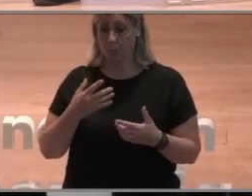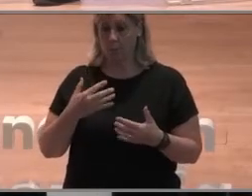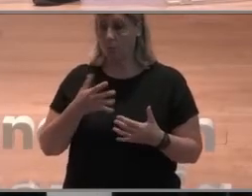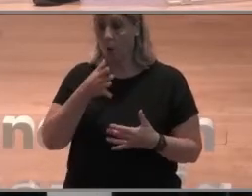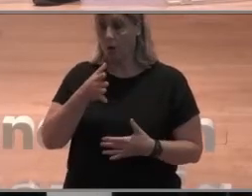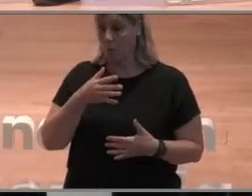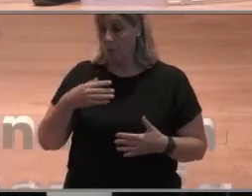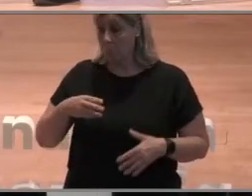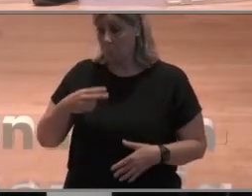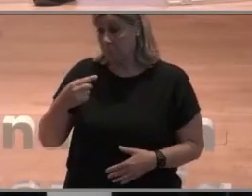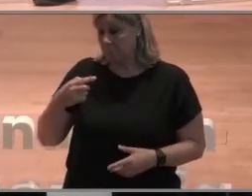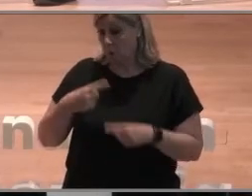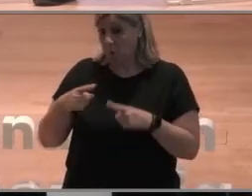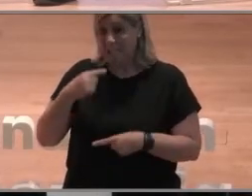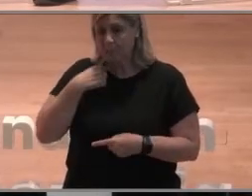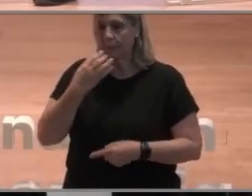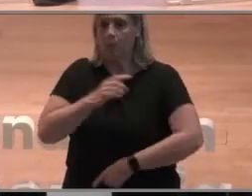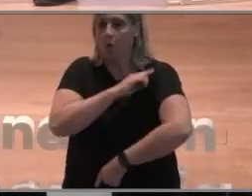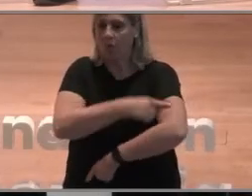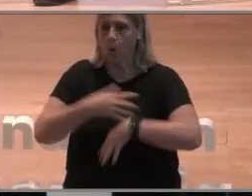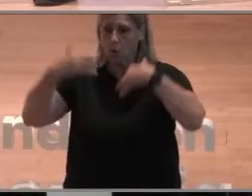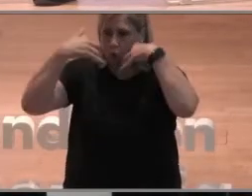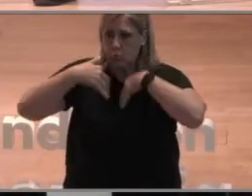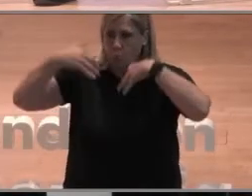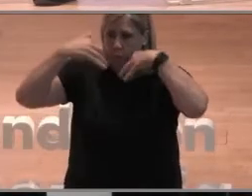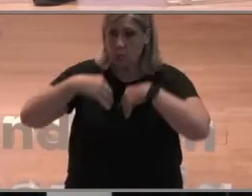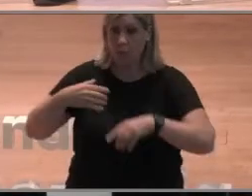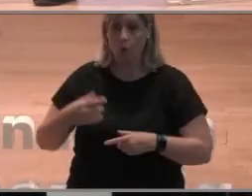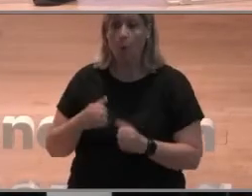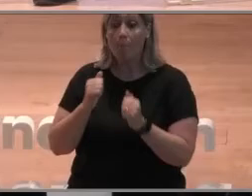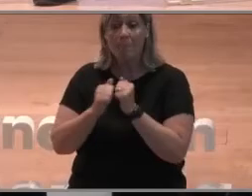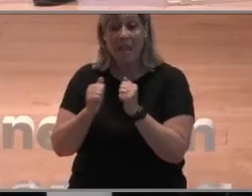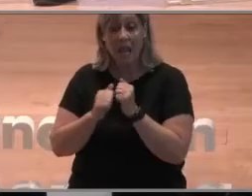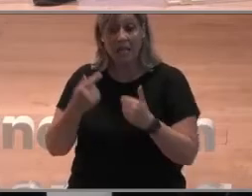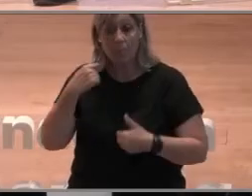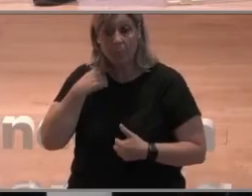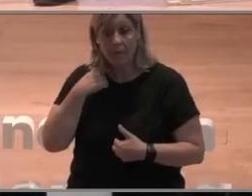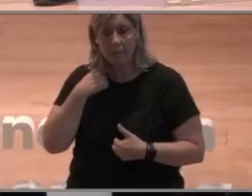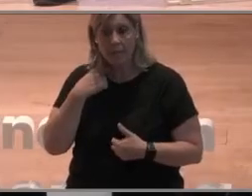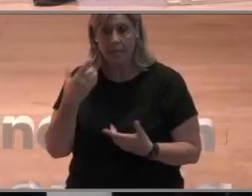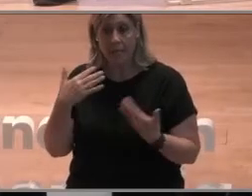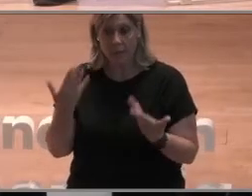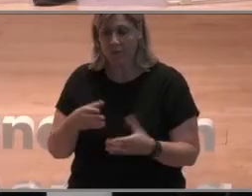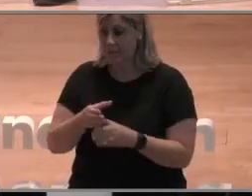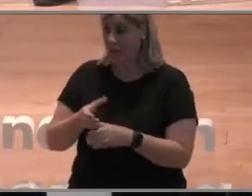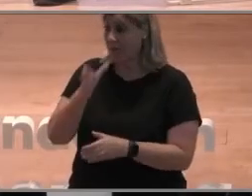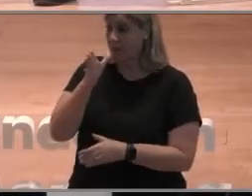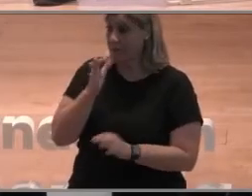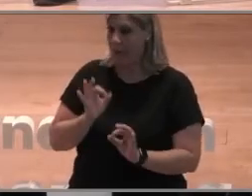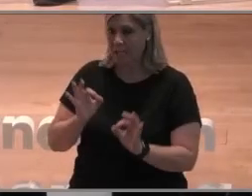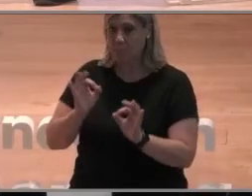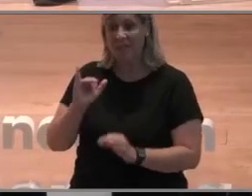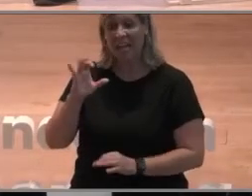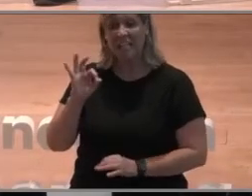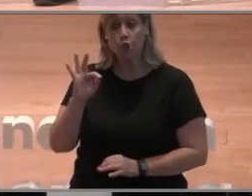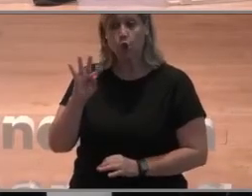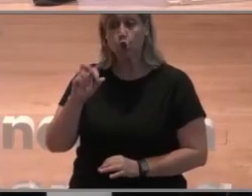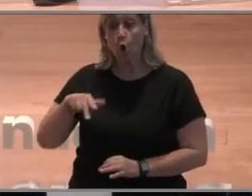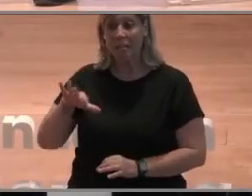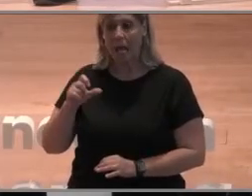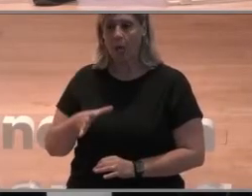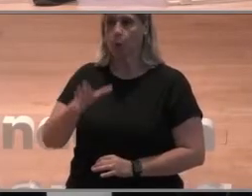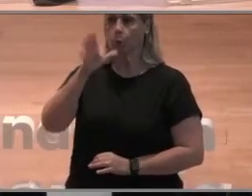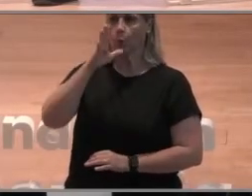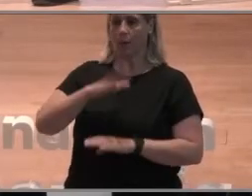tiene una persona que está haciendo deporte, que fundamentalmente lo que hace un deportista es sudar, perder. El sudor tiene una cantidad de sodio